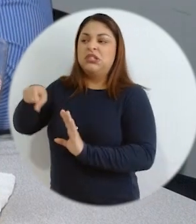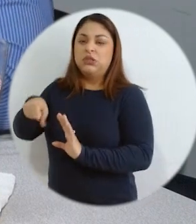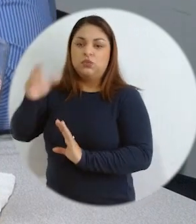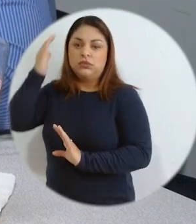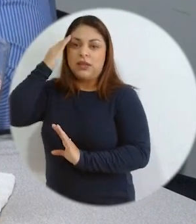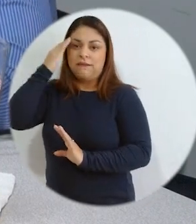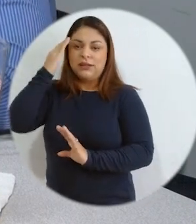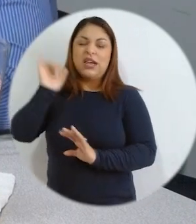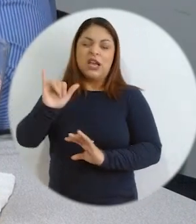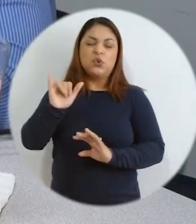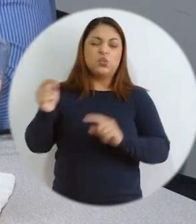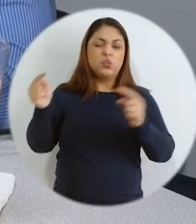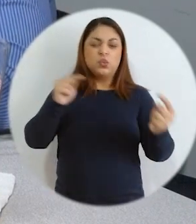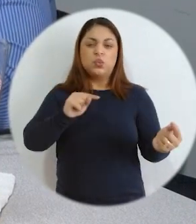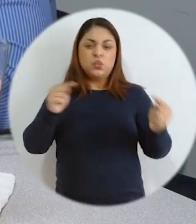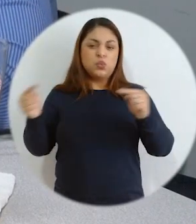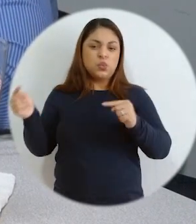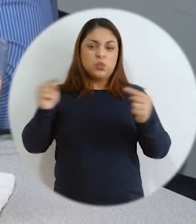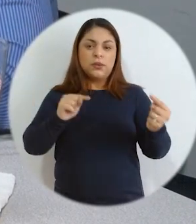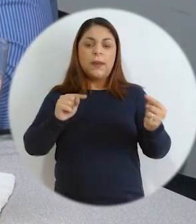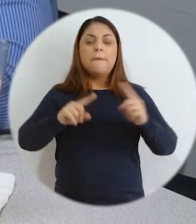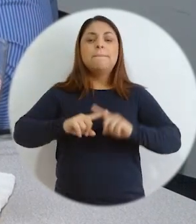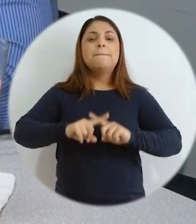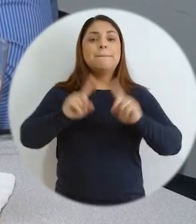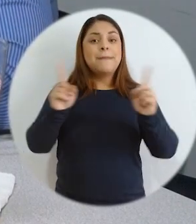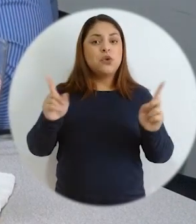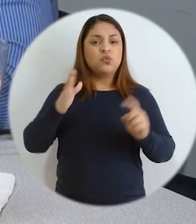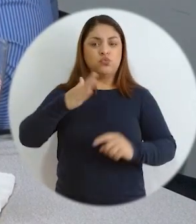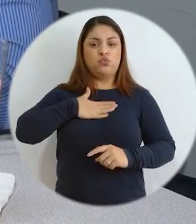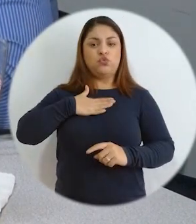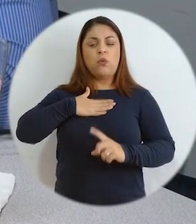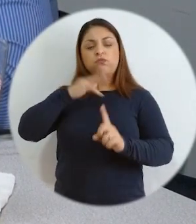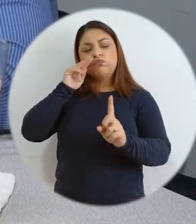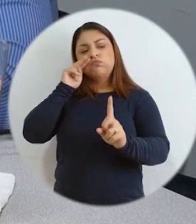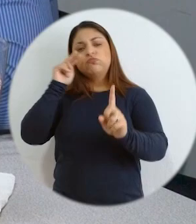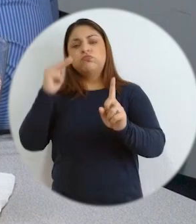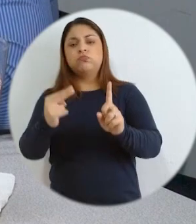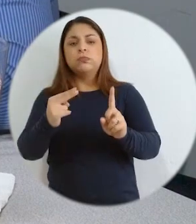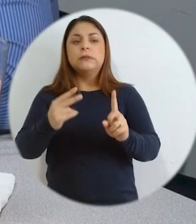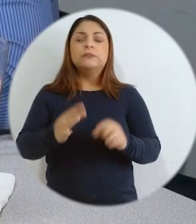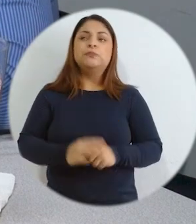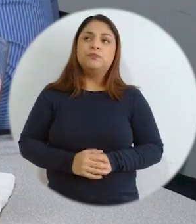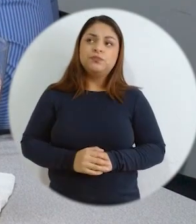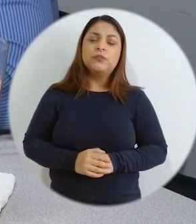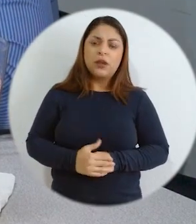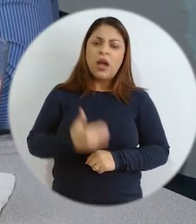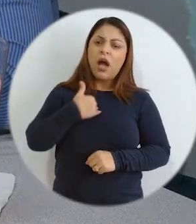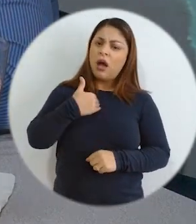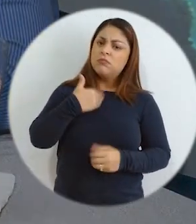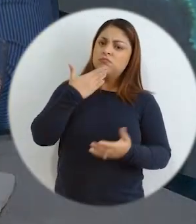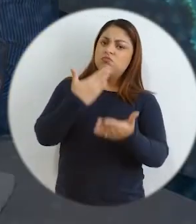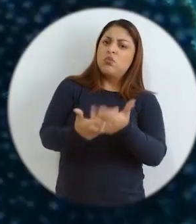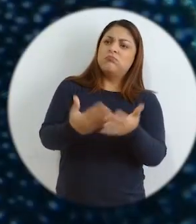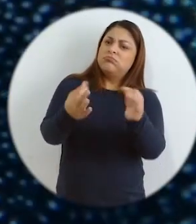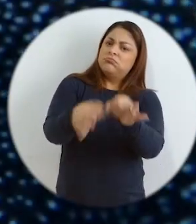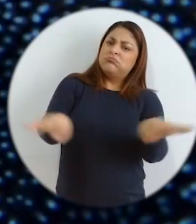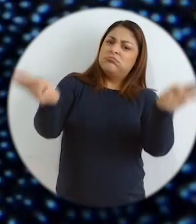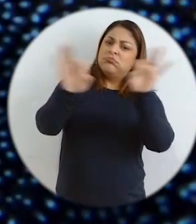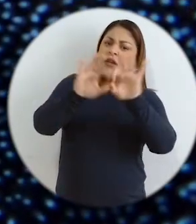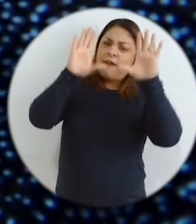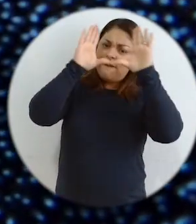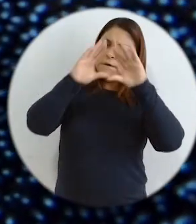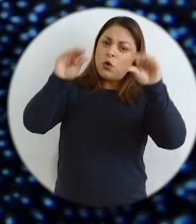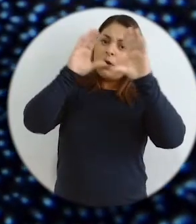saber. Esas son como las grandes contradicciones. Pero desde mi perspectiva hay